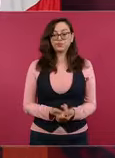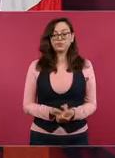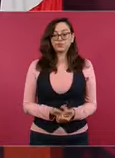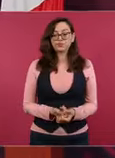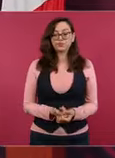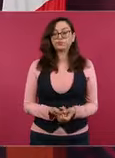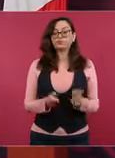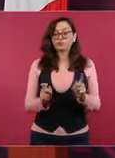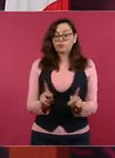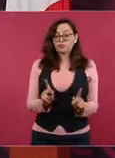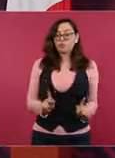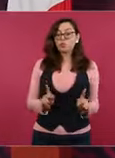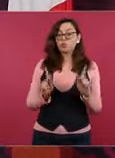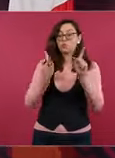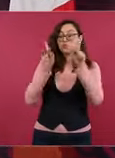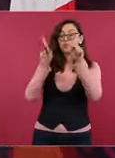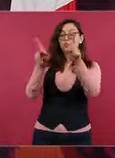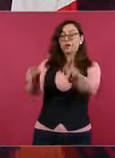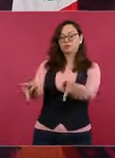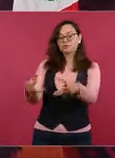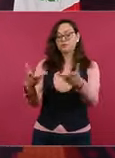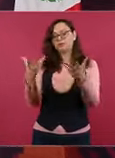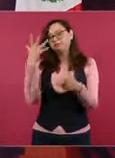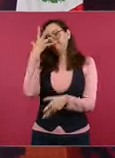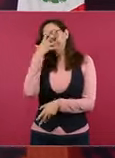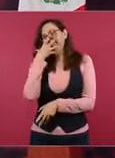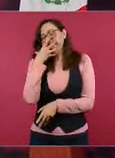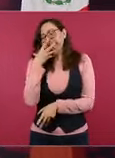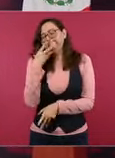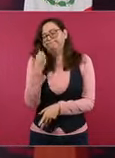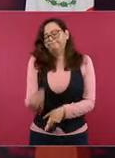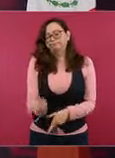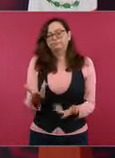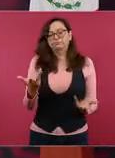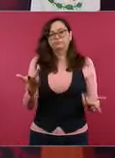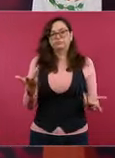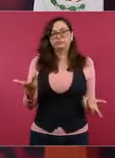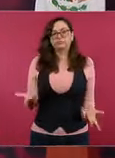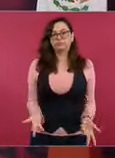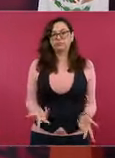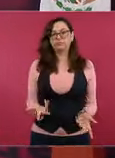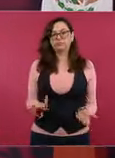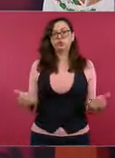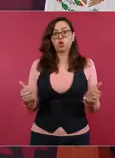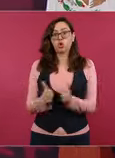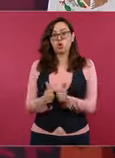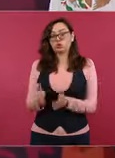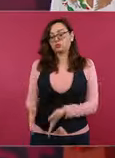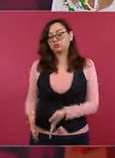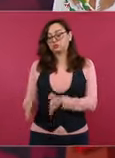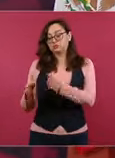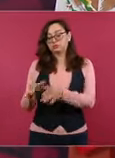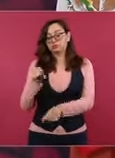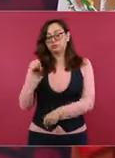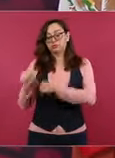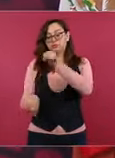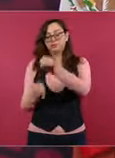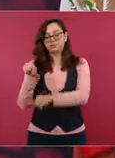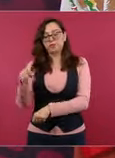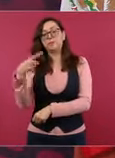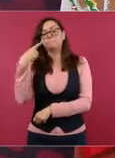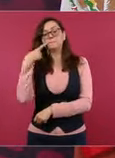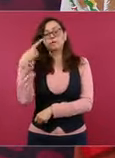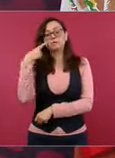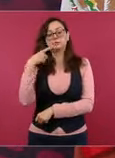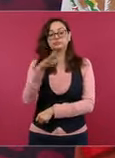Un trabajador de la zona hotelera, para llegar a su domicilio, a su casa, ahora, se puede